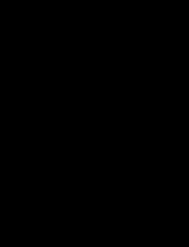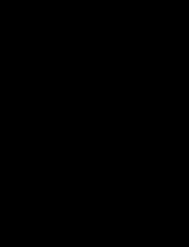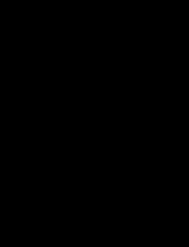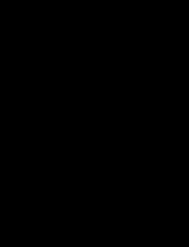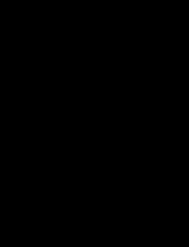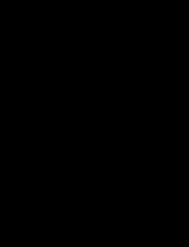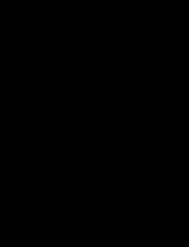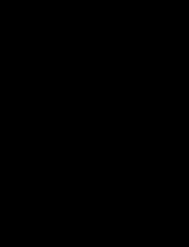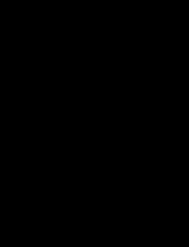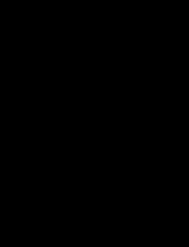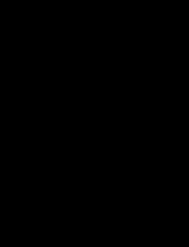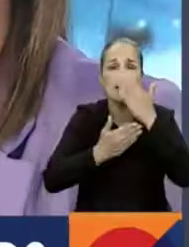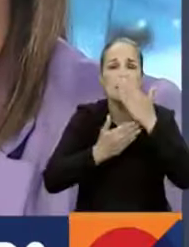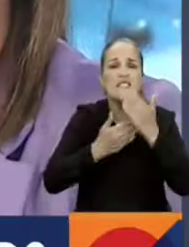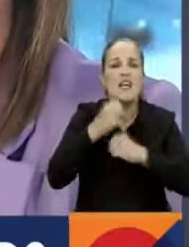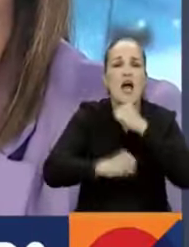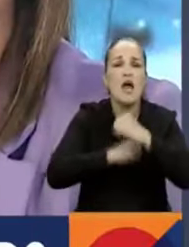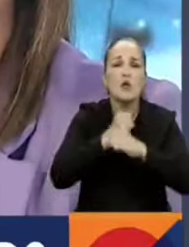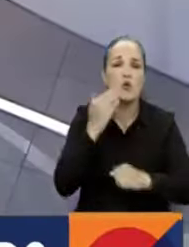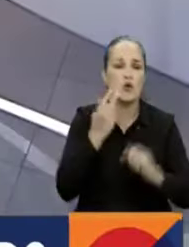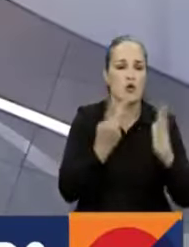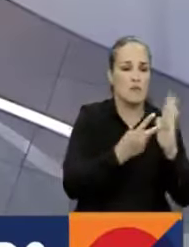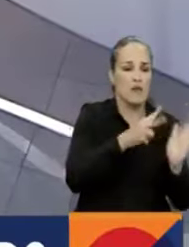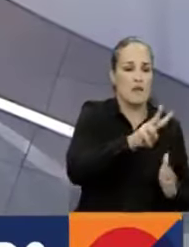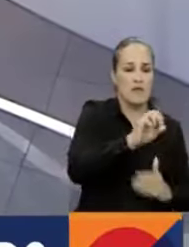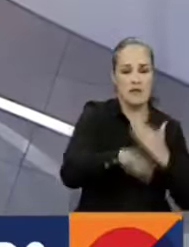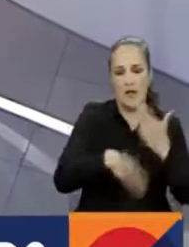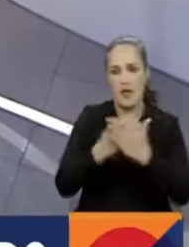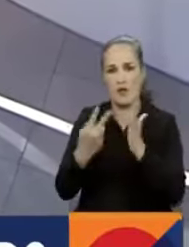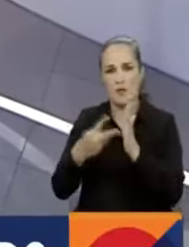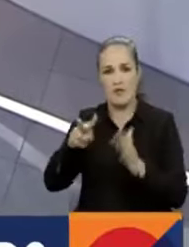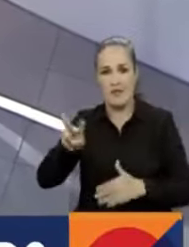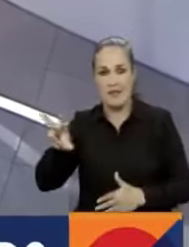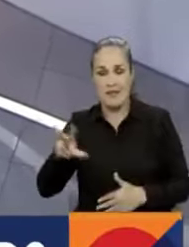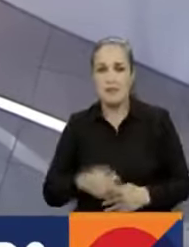que la justicia opere. Pero lo ideal es que en el